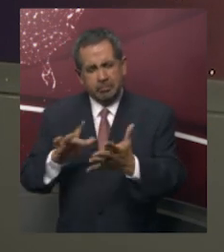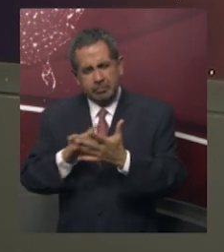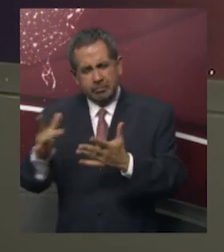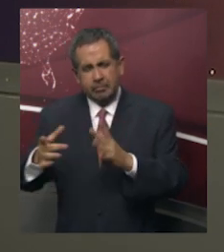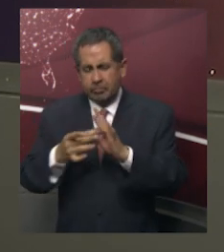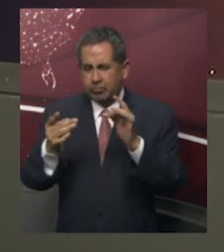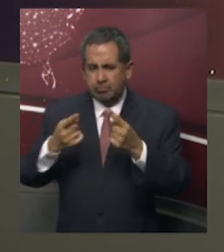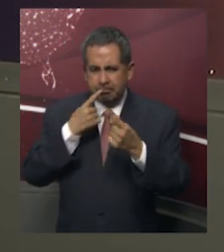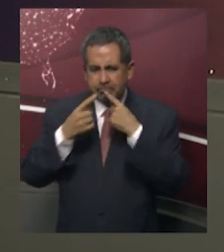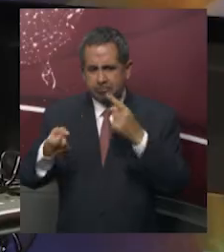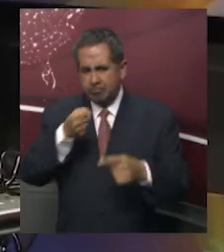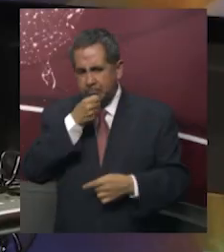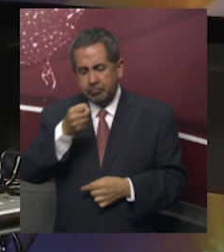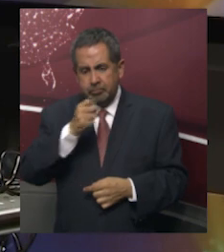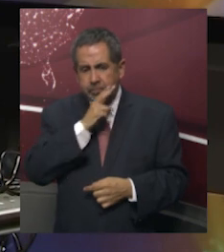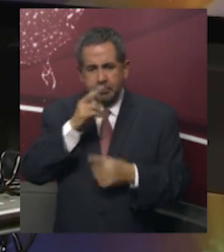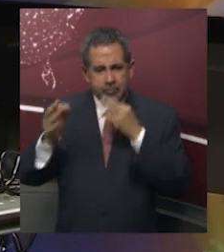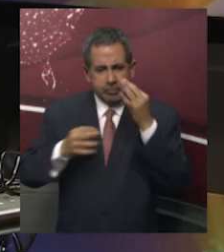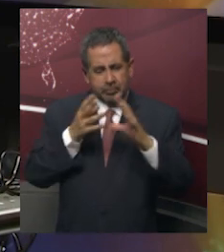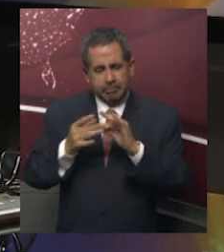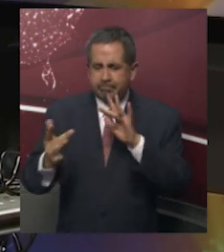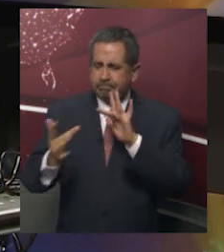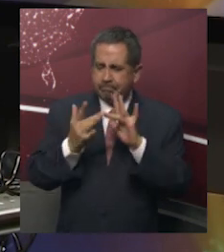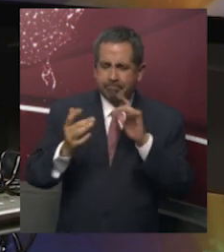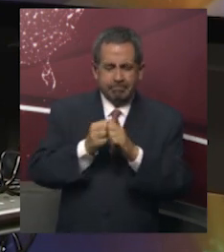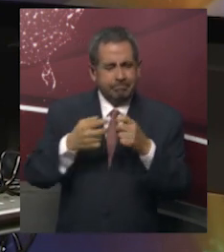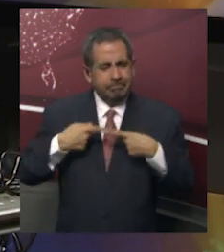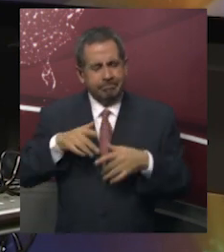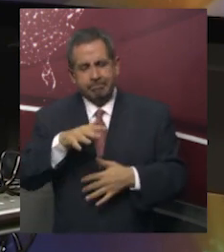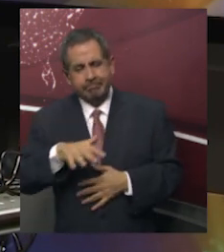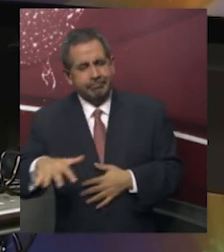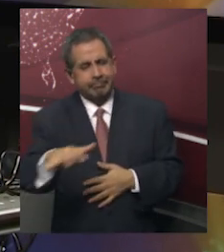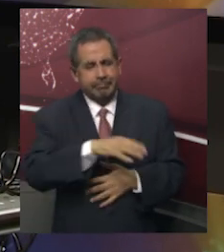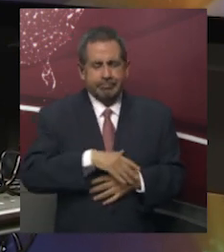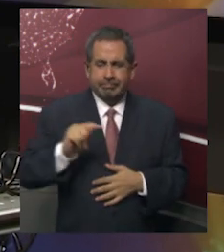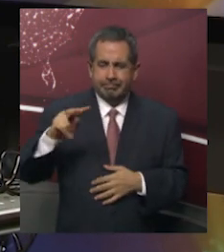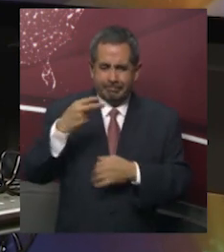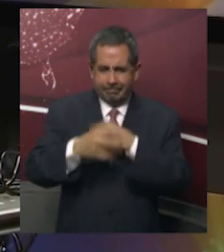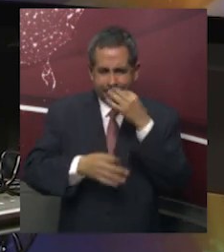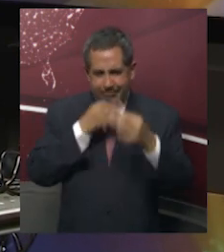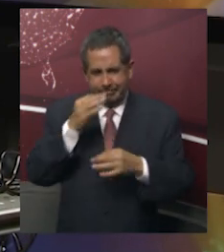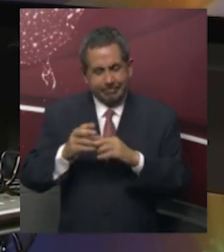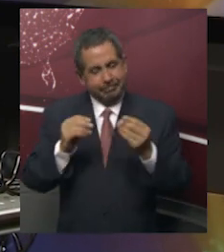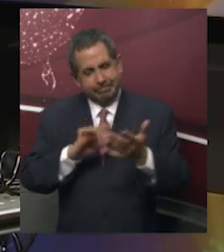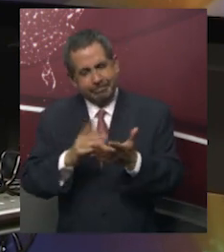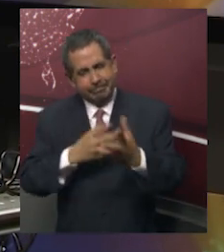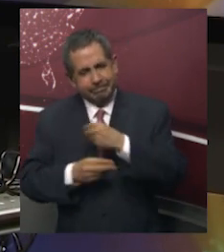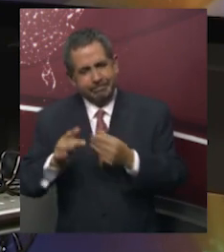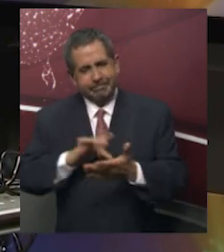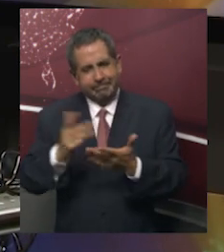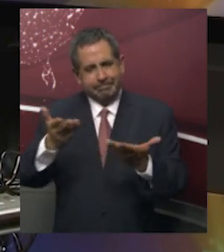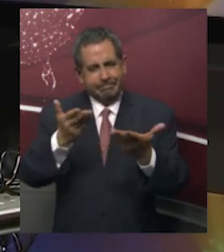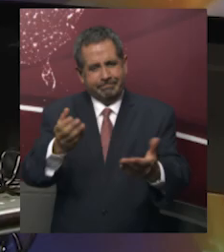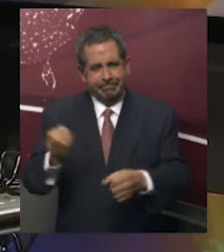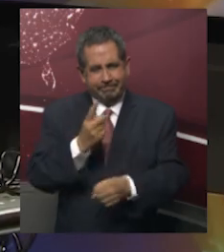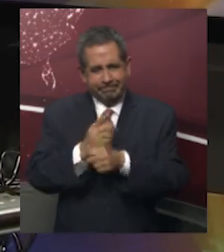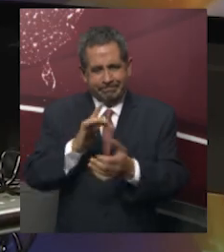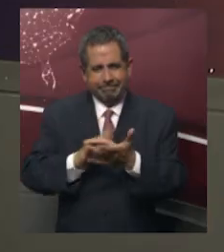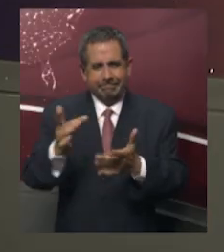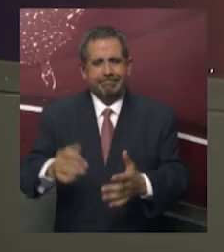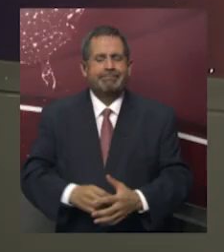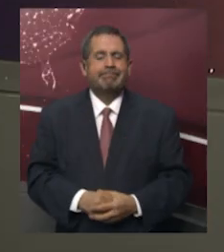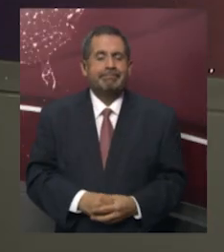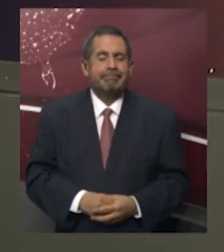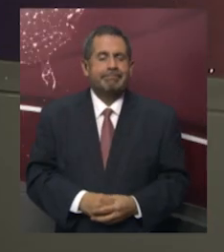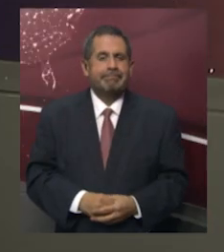dado esta entrevista para Noticias del Congreso y que esté en contacto con los ciudadanos a través de este canal de televisión. Al revés, muchísimas gracias por esta valiosa oportunidad.